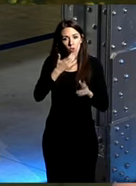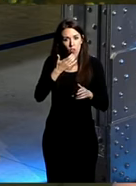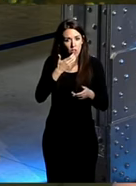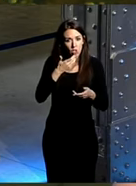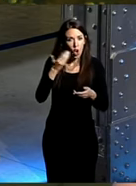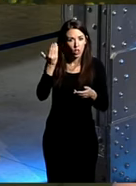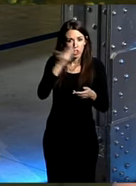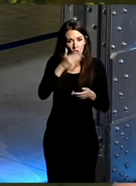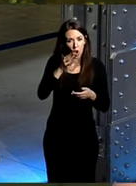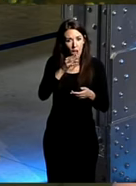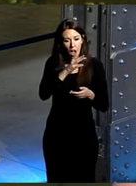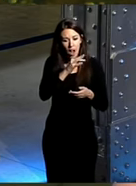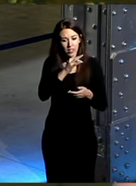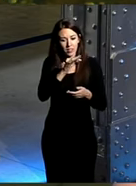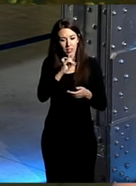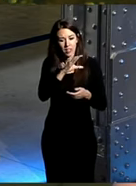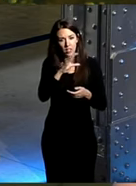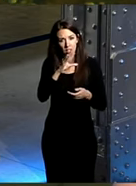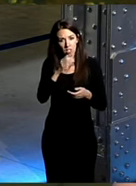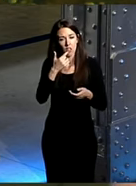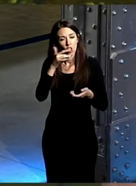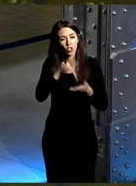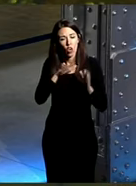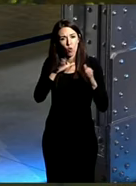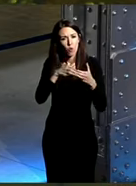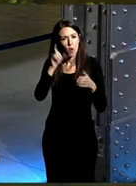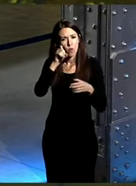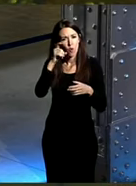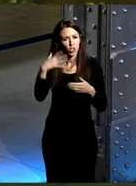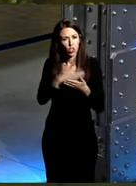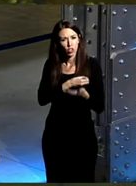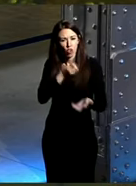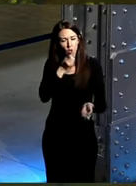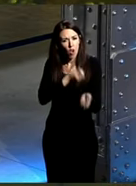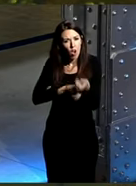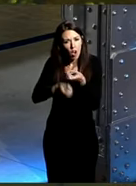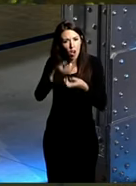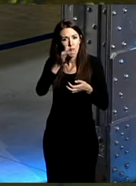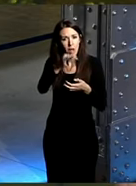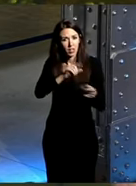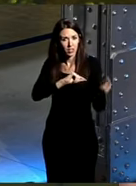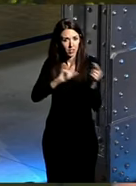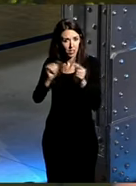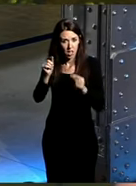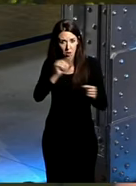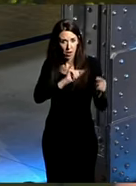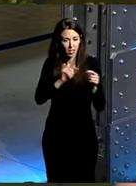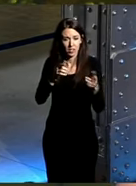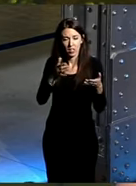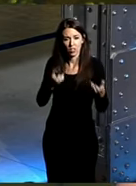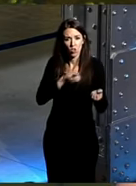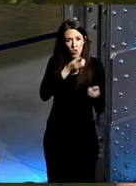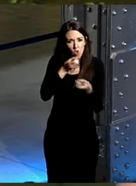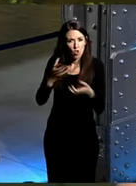que lo que pretende ser una comunidad de todos los profesores en que se intercambie y haya un debate, haya ese criticismo,